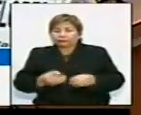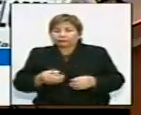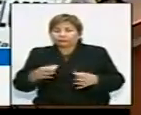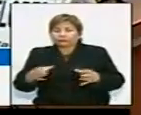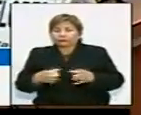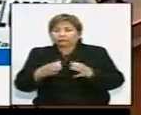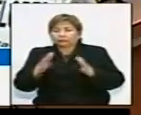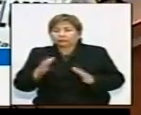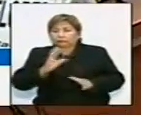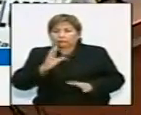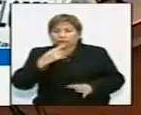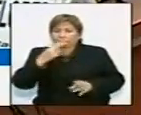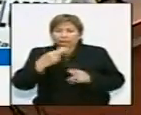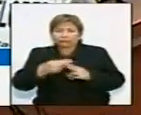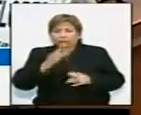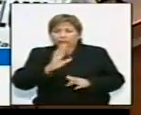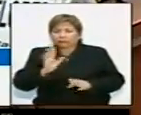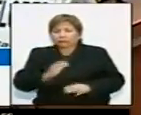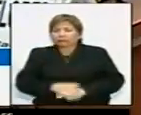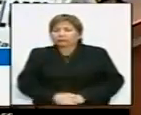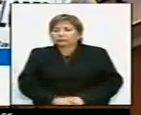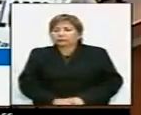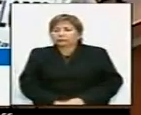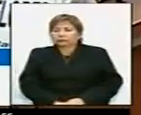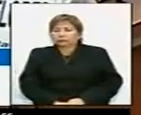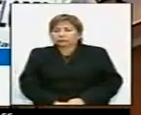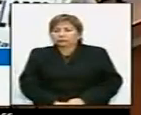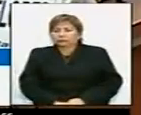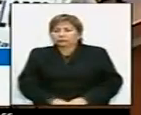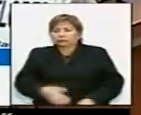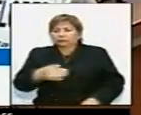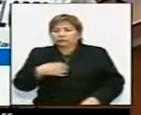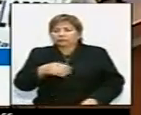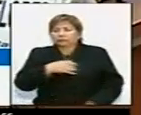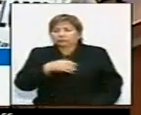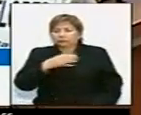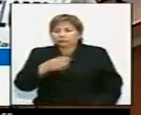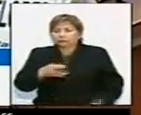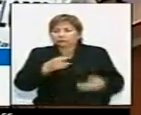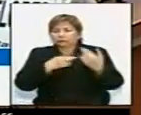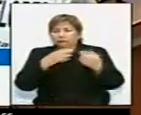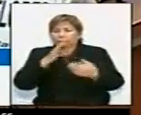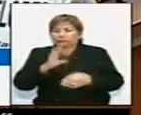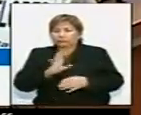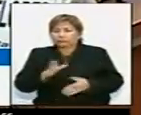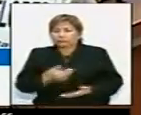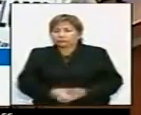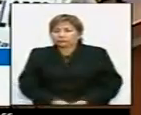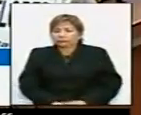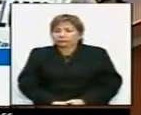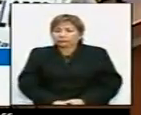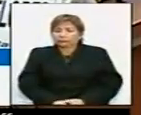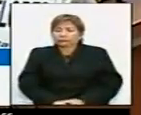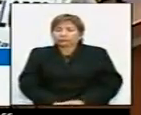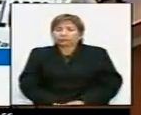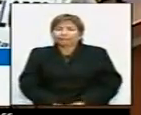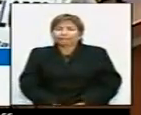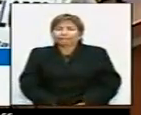este congresista. No voy a mencionar su nombre, porque después se van a sentir aludidos y van a querer responder, y en fin, ya sabrá cada uno.